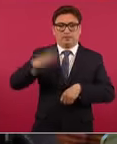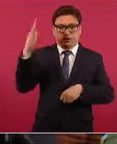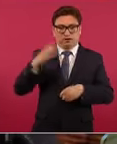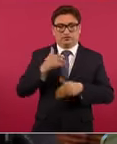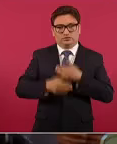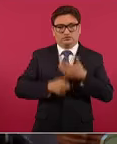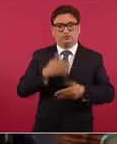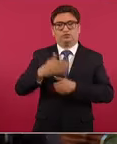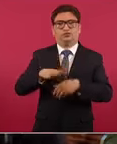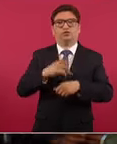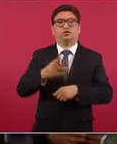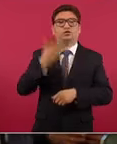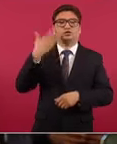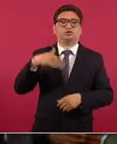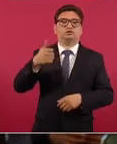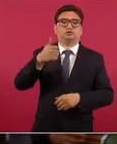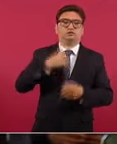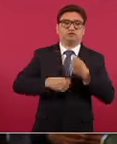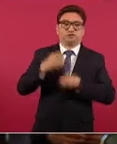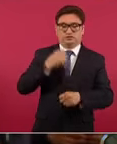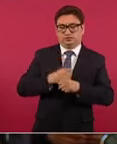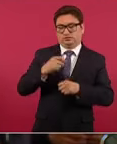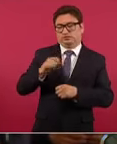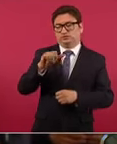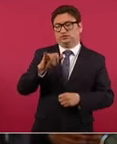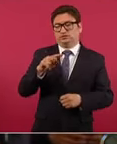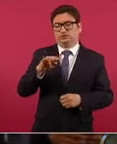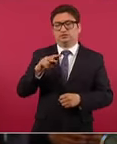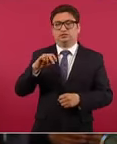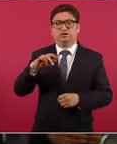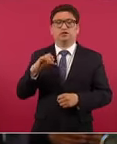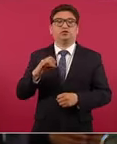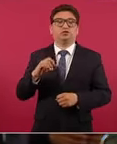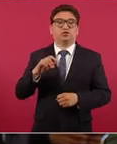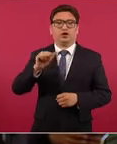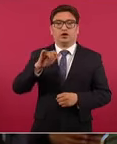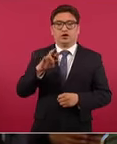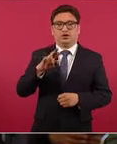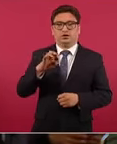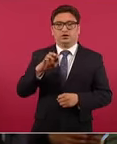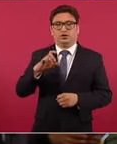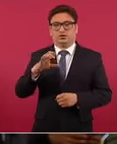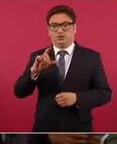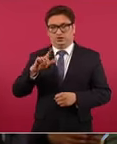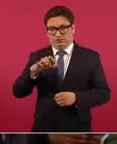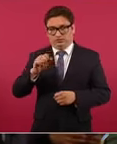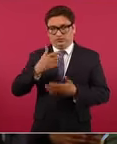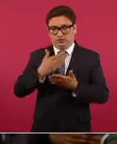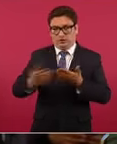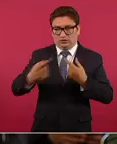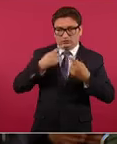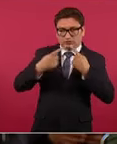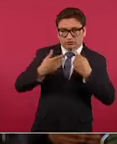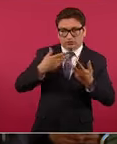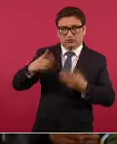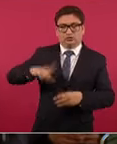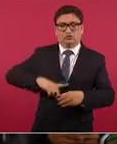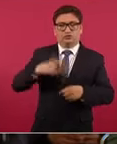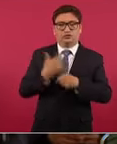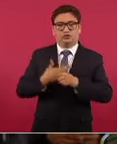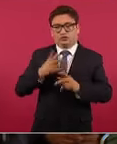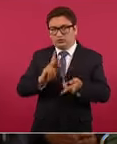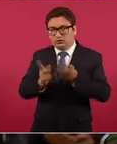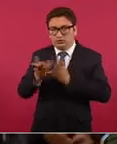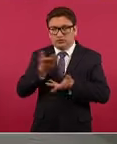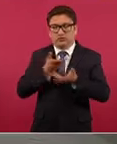provenían del sexenio anterior de silvano aureoles hoy tienen ya un diálogo abierto con el actual gobernador sin